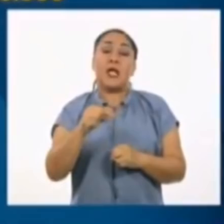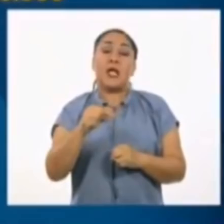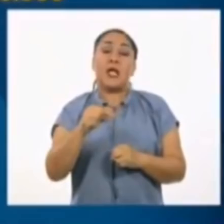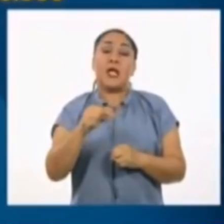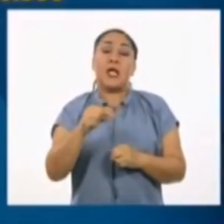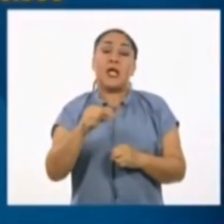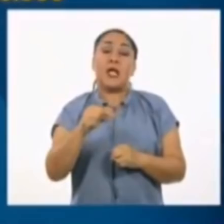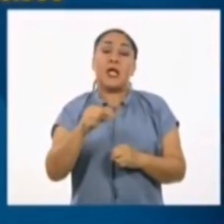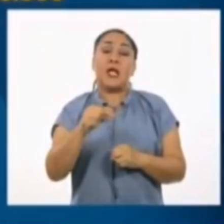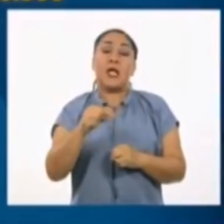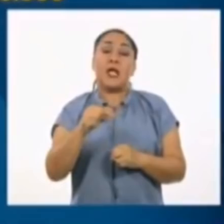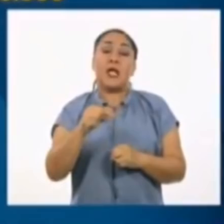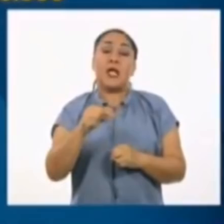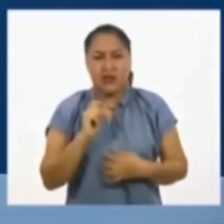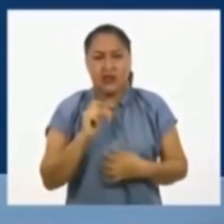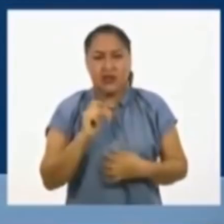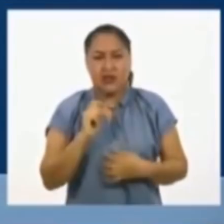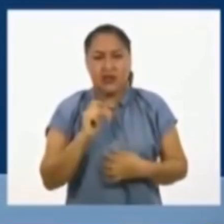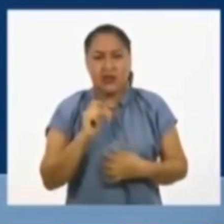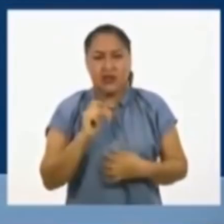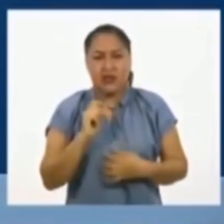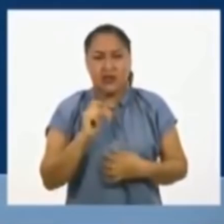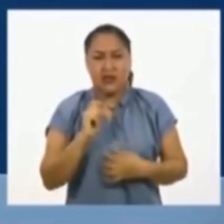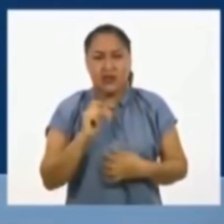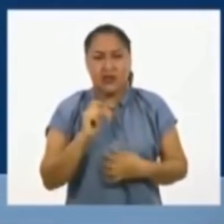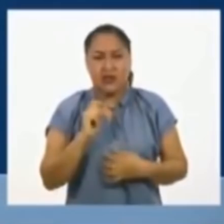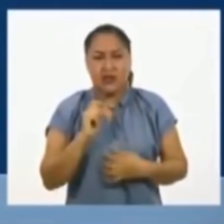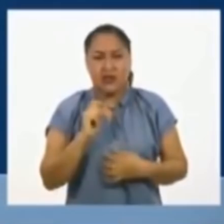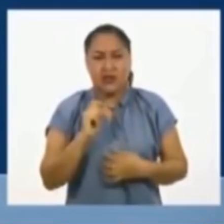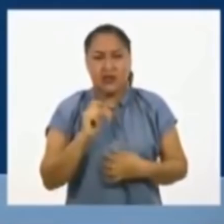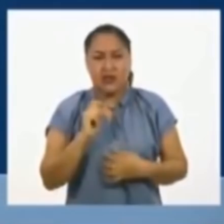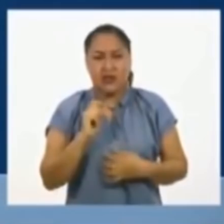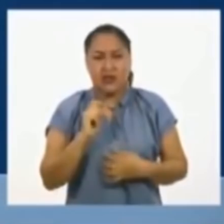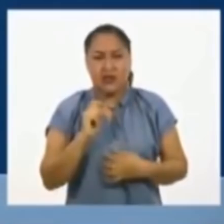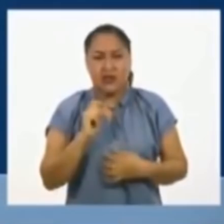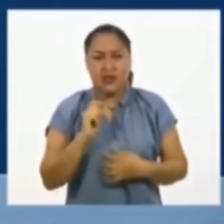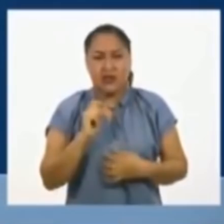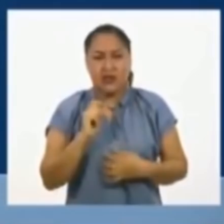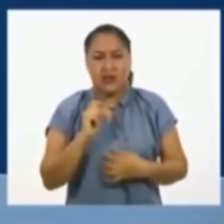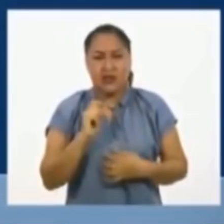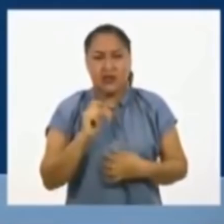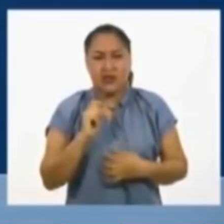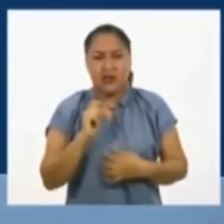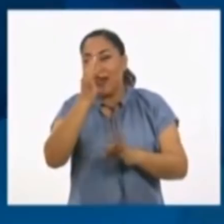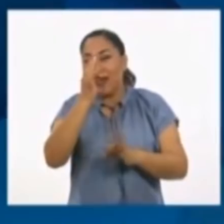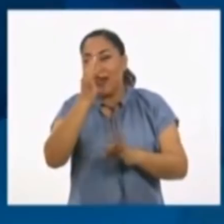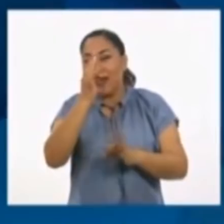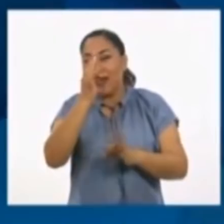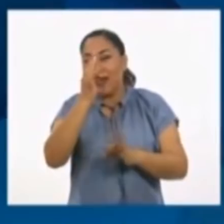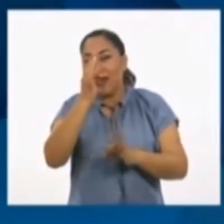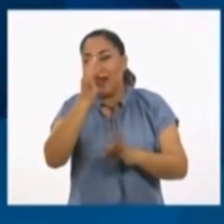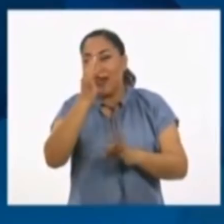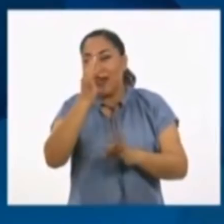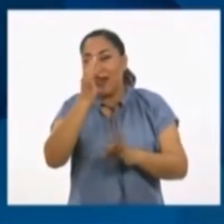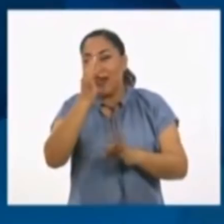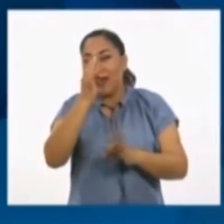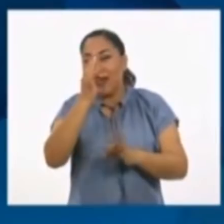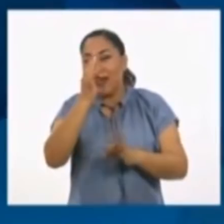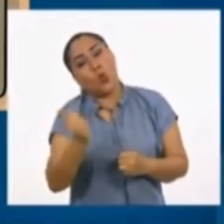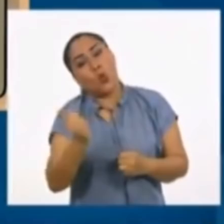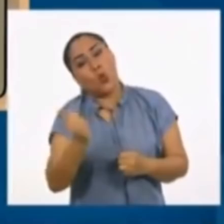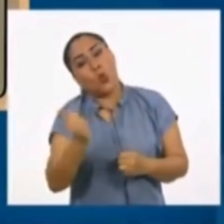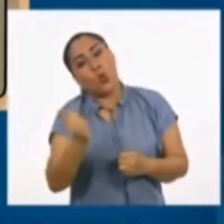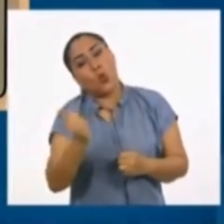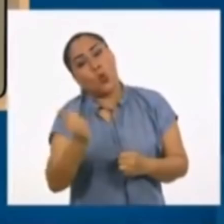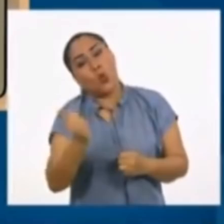asignadas, vamos a trabajar en equipo. Primero con el contenido. Se requiere hacer una selección de texto y fotografía. Aquí